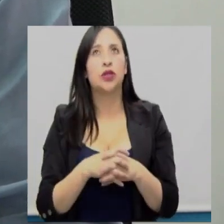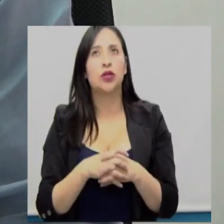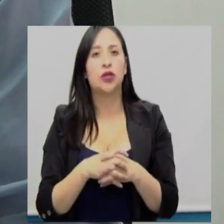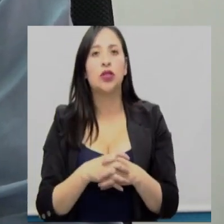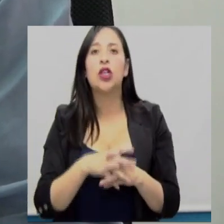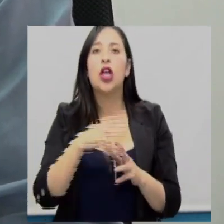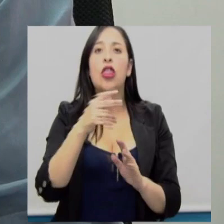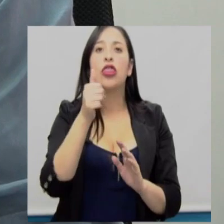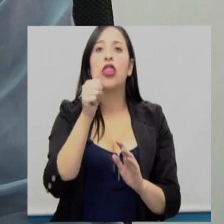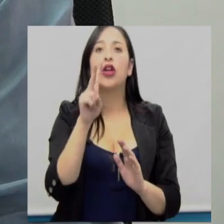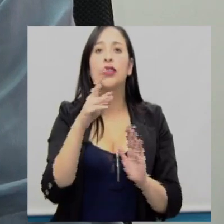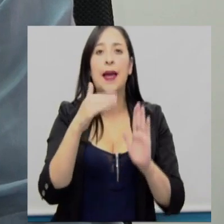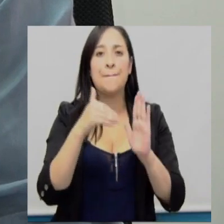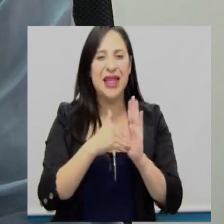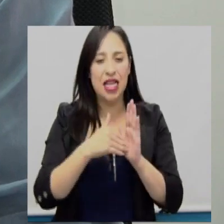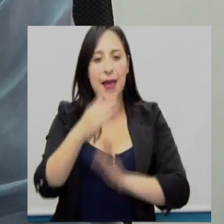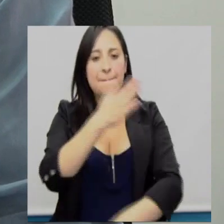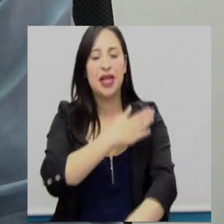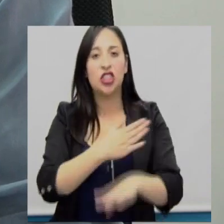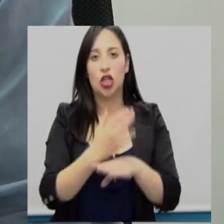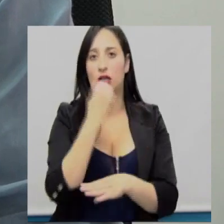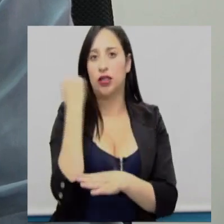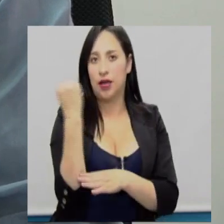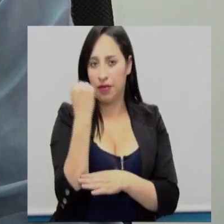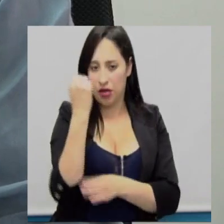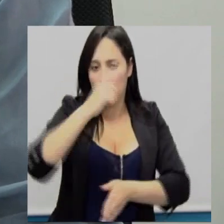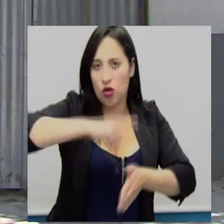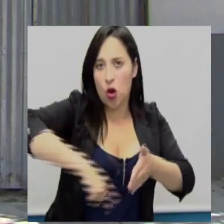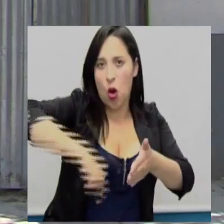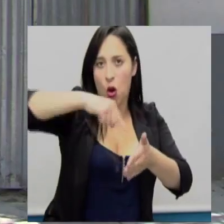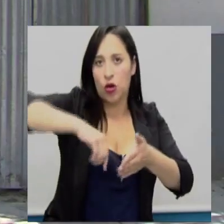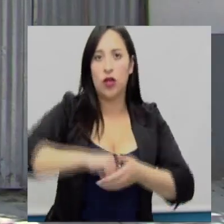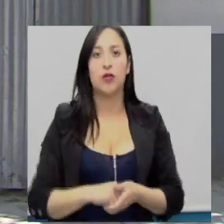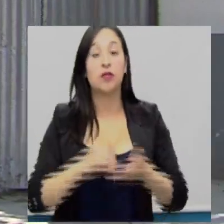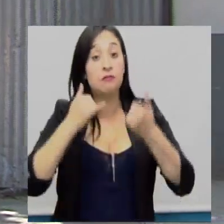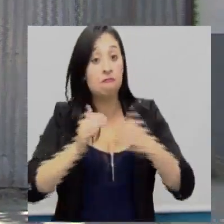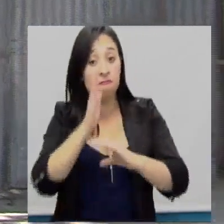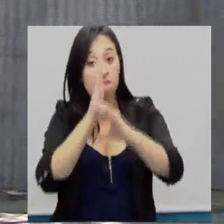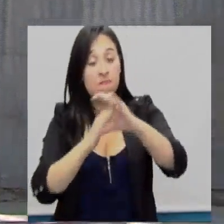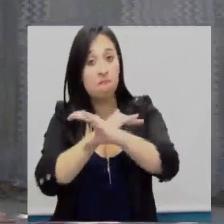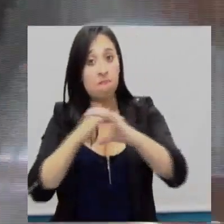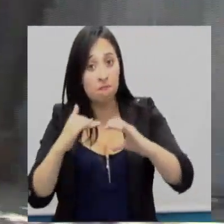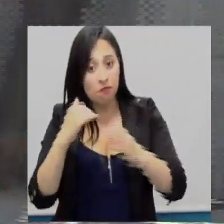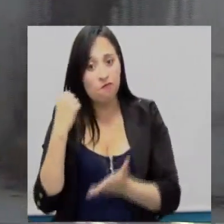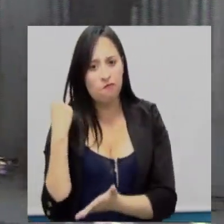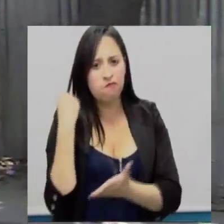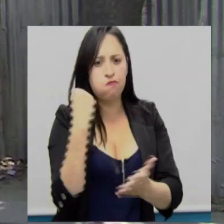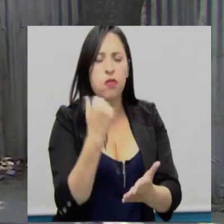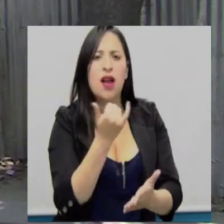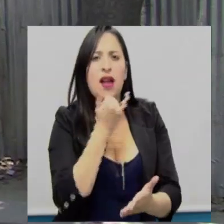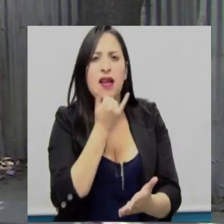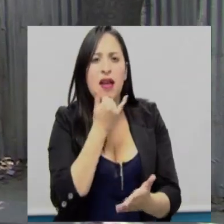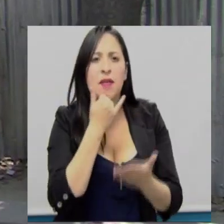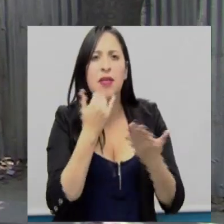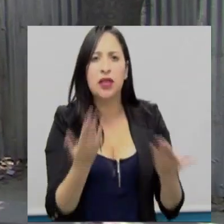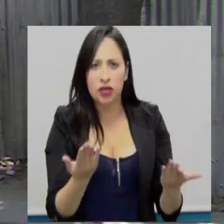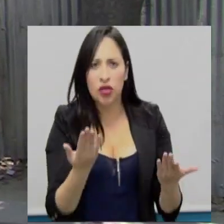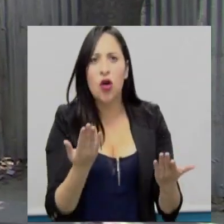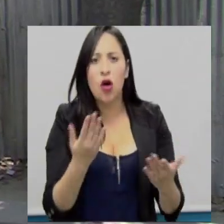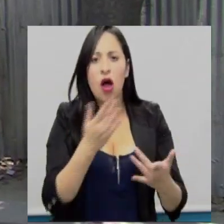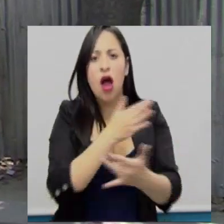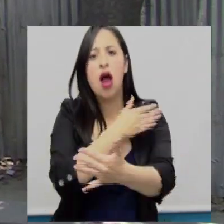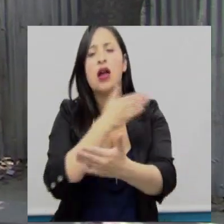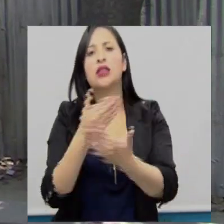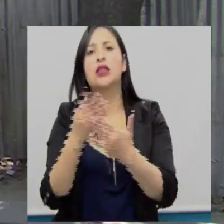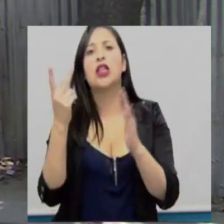valor aproximado a los 12 mil millones de pesos. La Contraloría investiga los recursos comprometidos por vigencias futuras